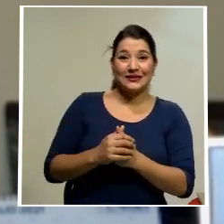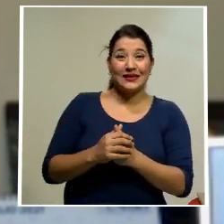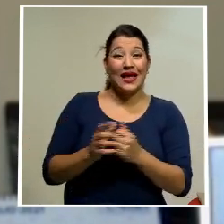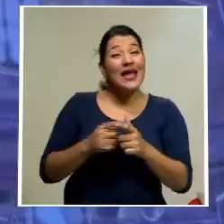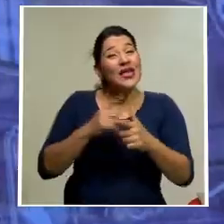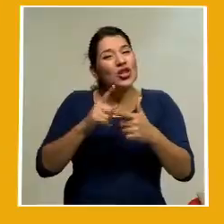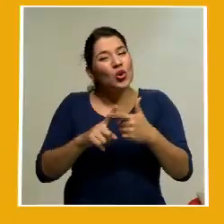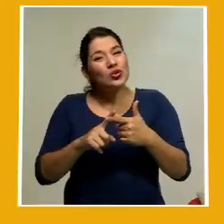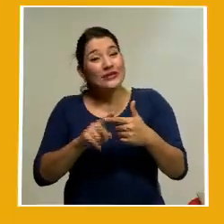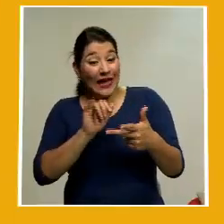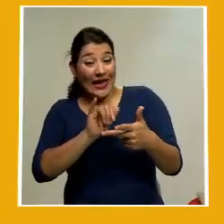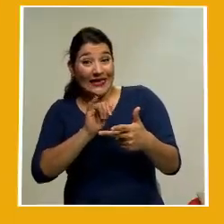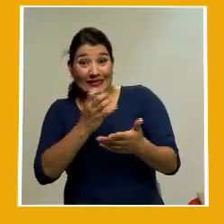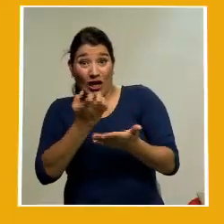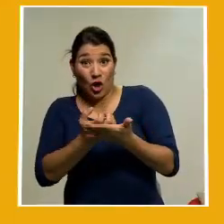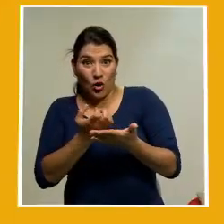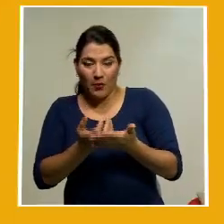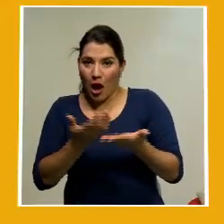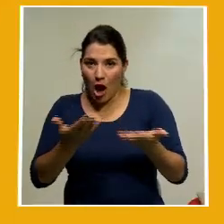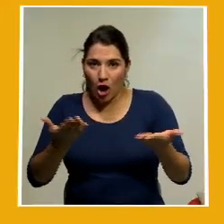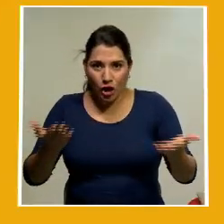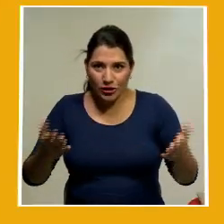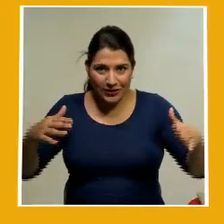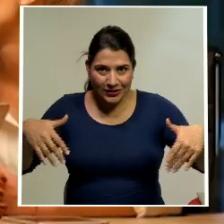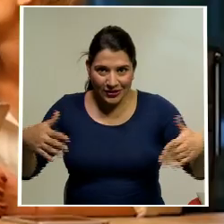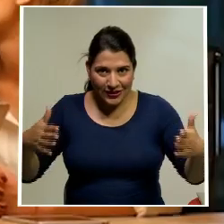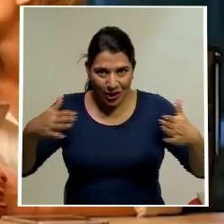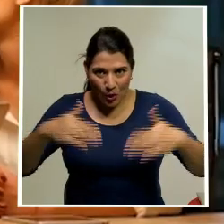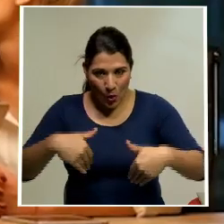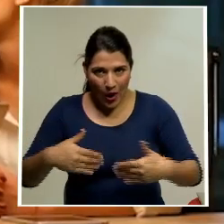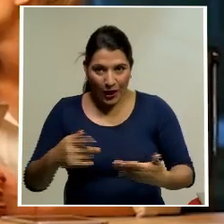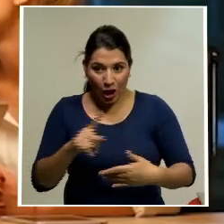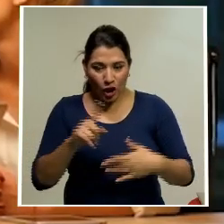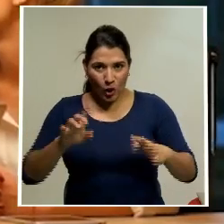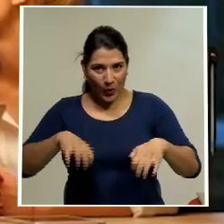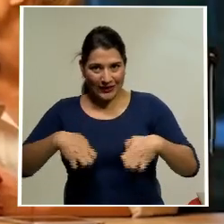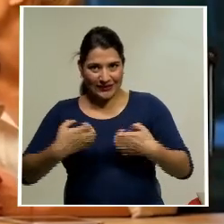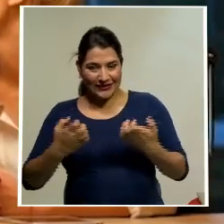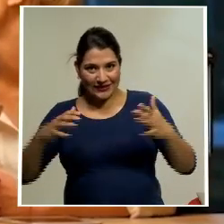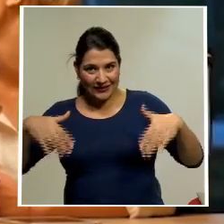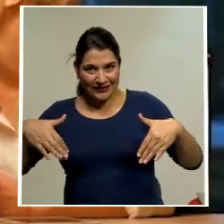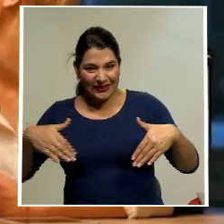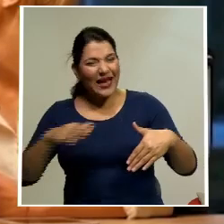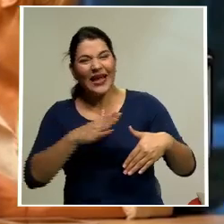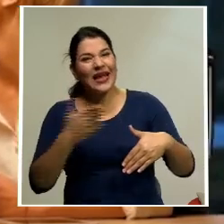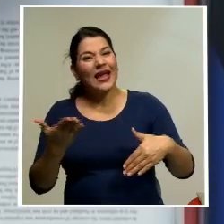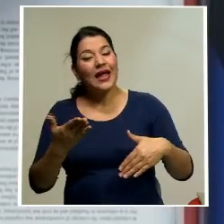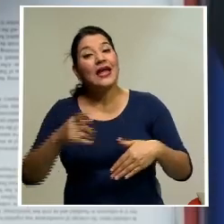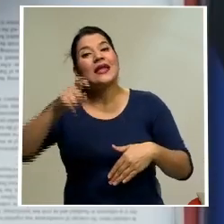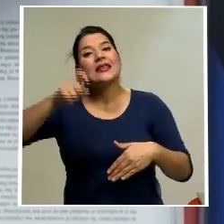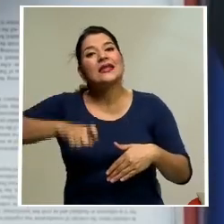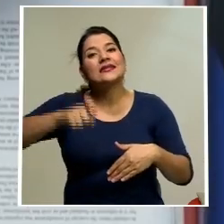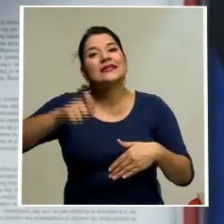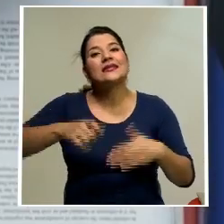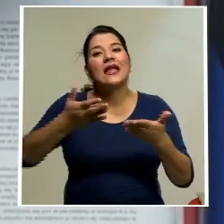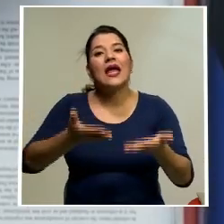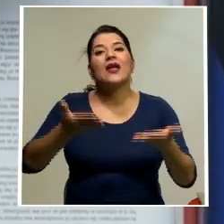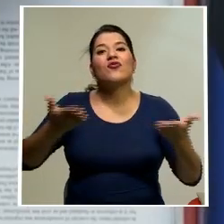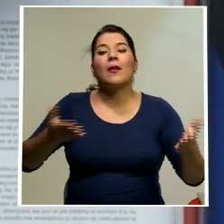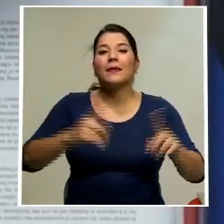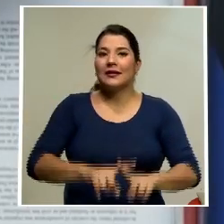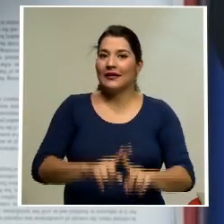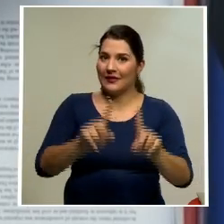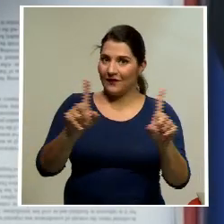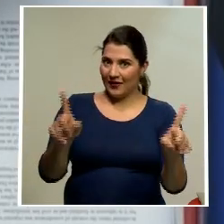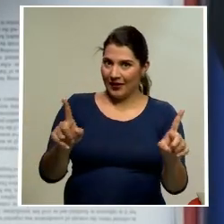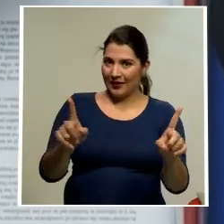de lo que no existe, Eric, requiere una batería de herramientas diferente a la economía de lo